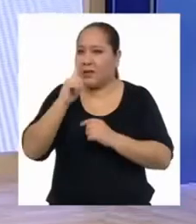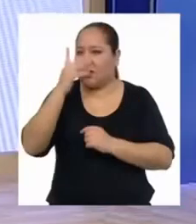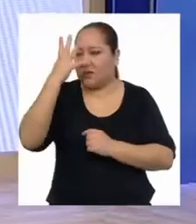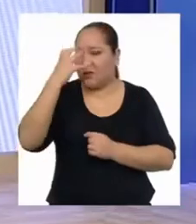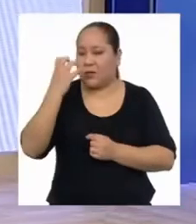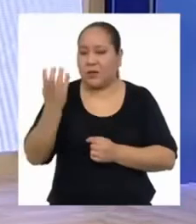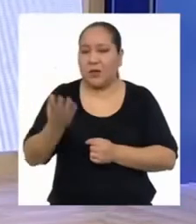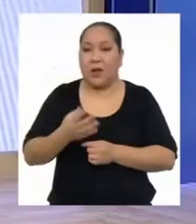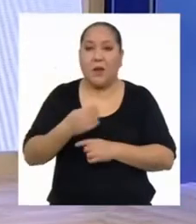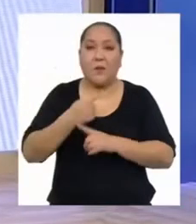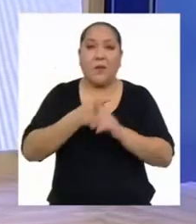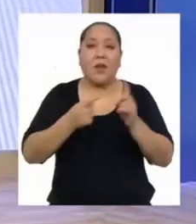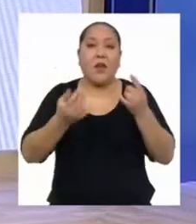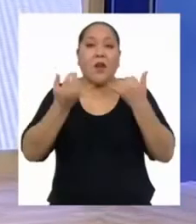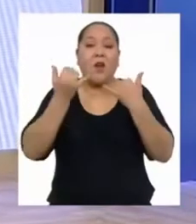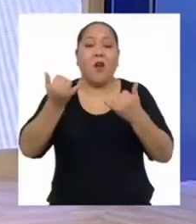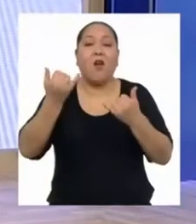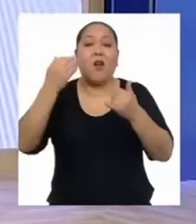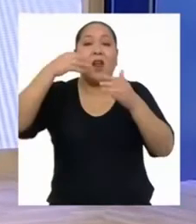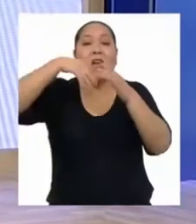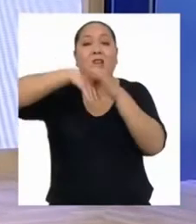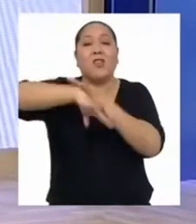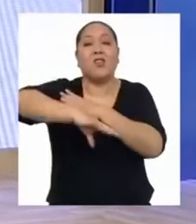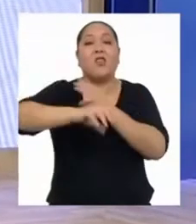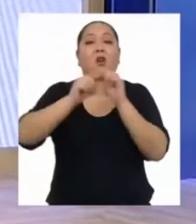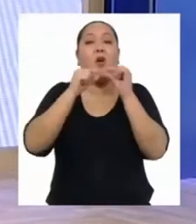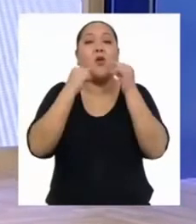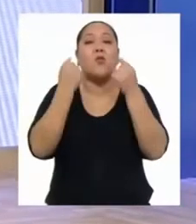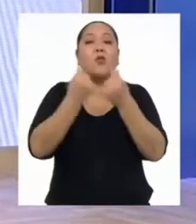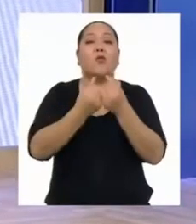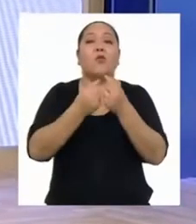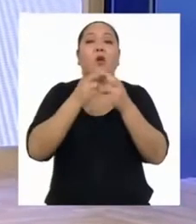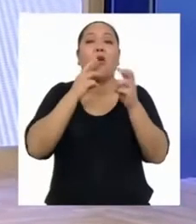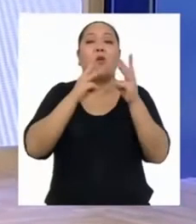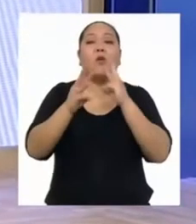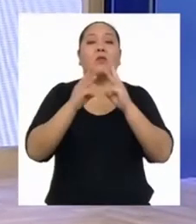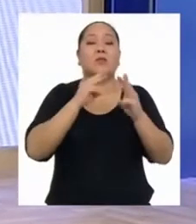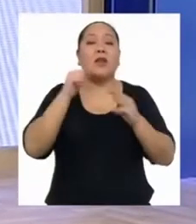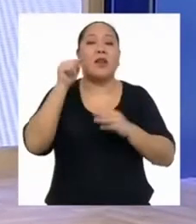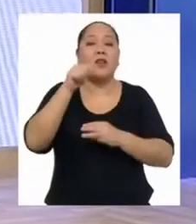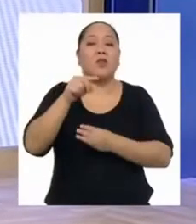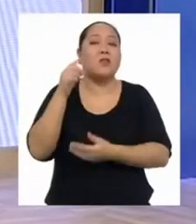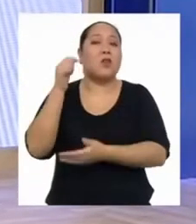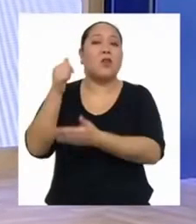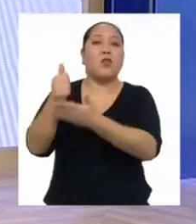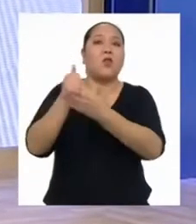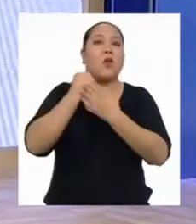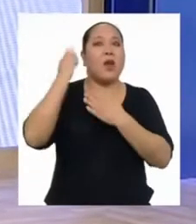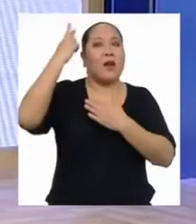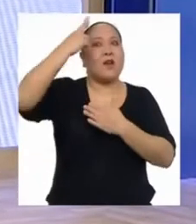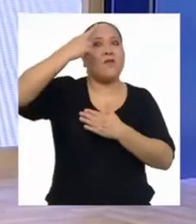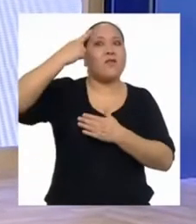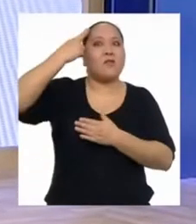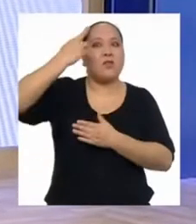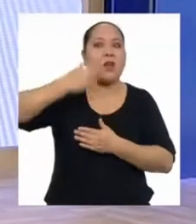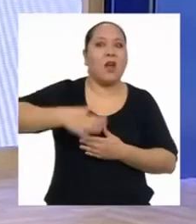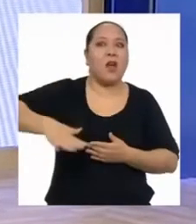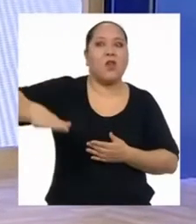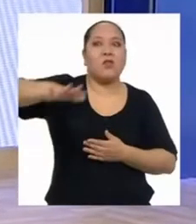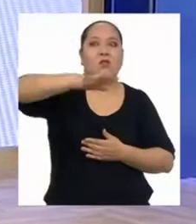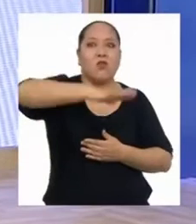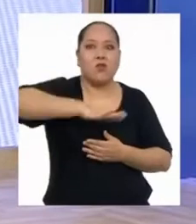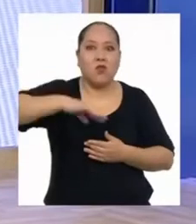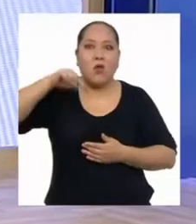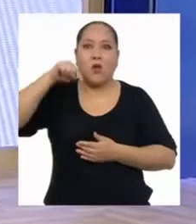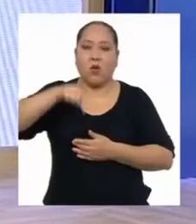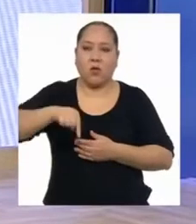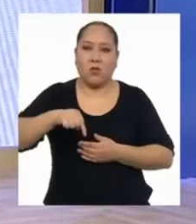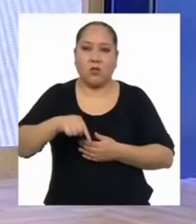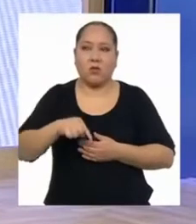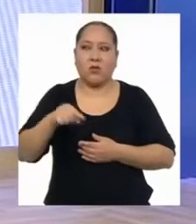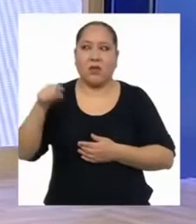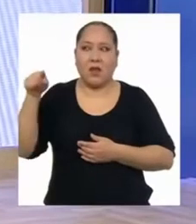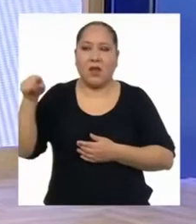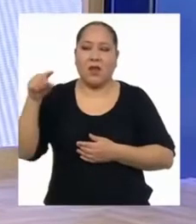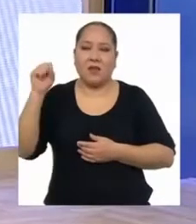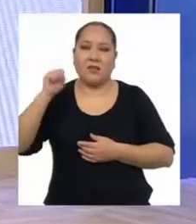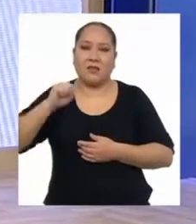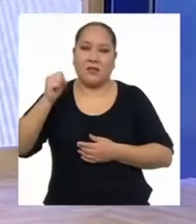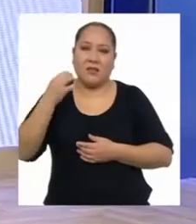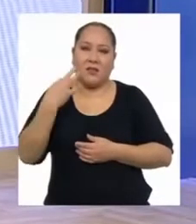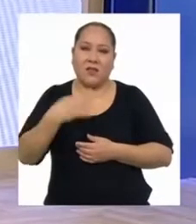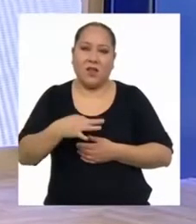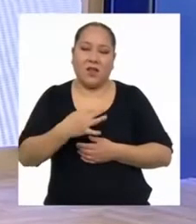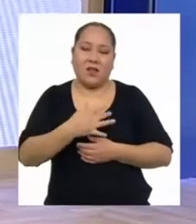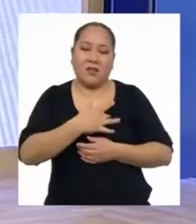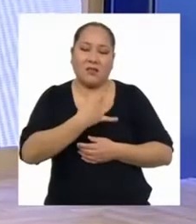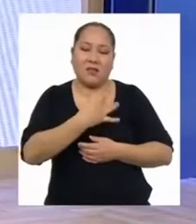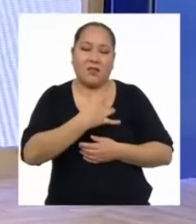que ahora que entró al grupo de WhatsApp, él nos ha hecho reflexionar a todos acerca de lo mal que en realidad ella lo hacía sentir, y